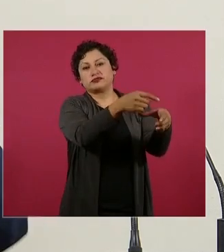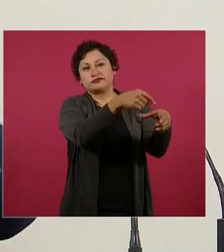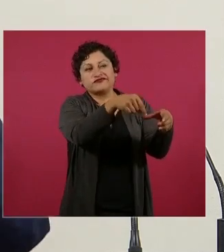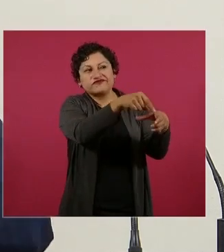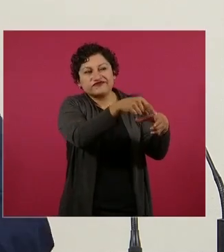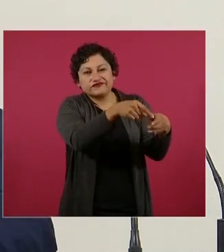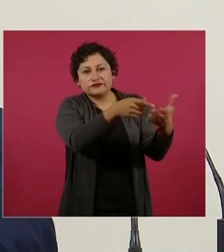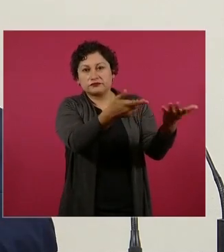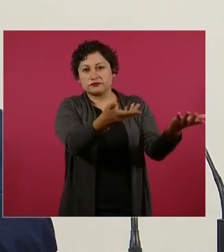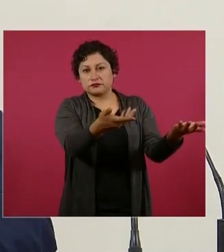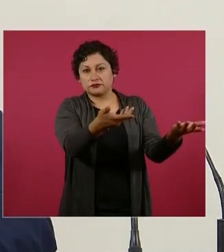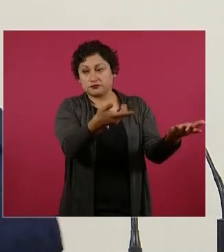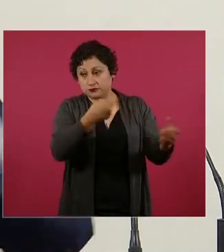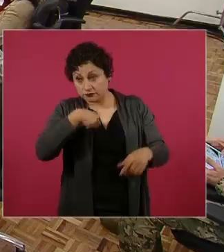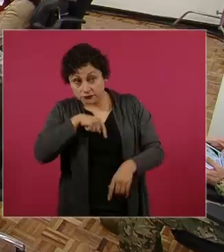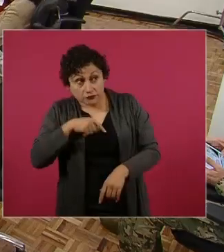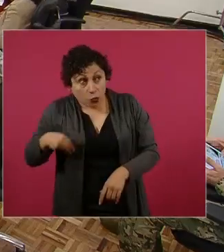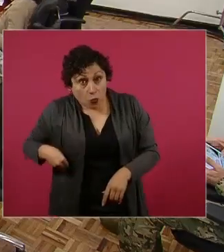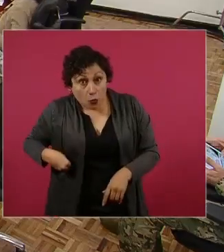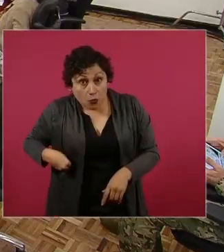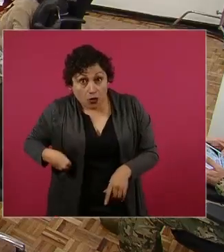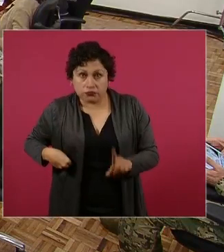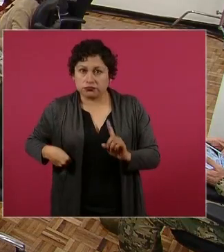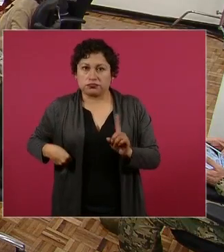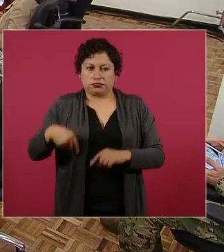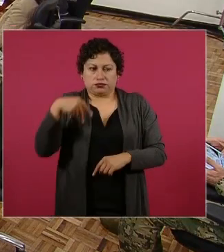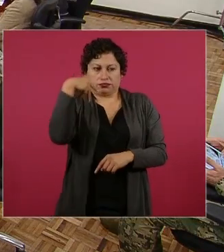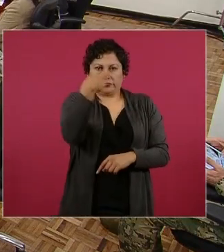de uno, eso es culpa de ellos.